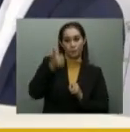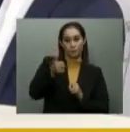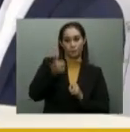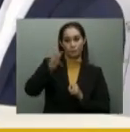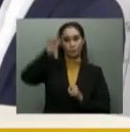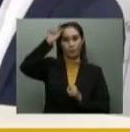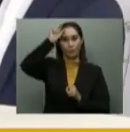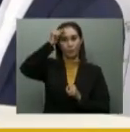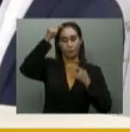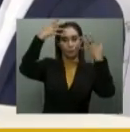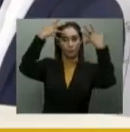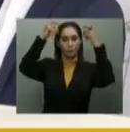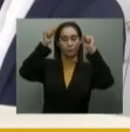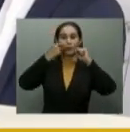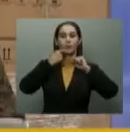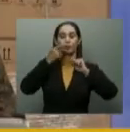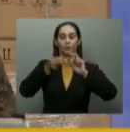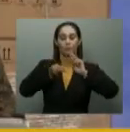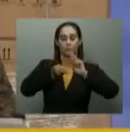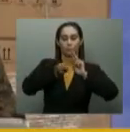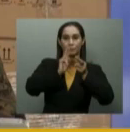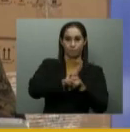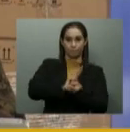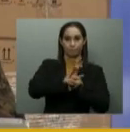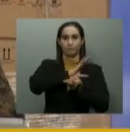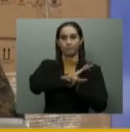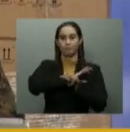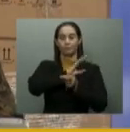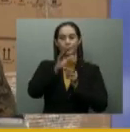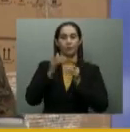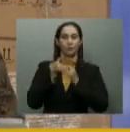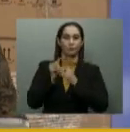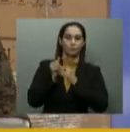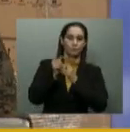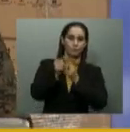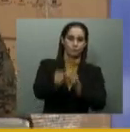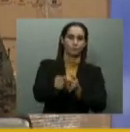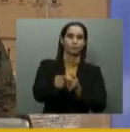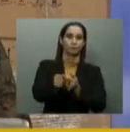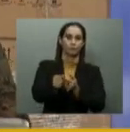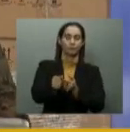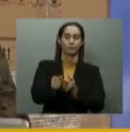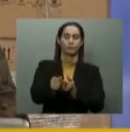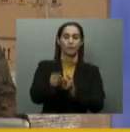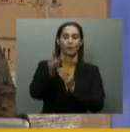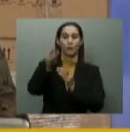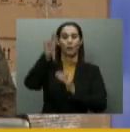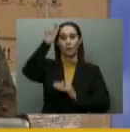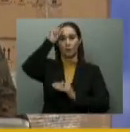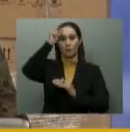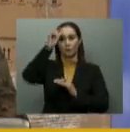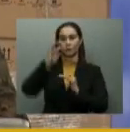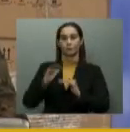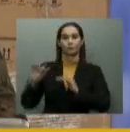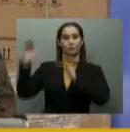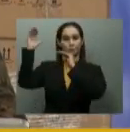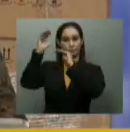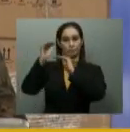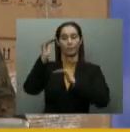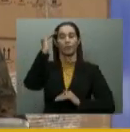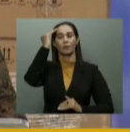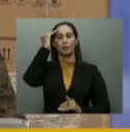uniformes se ha implementado en ciudades en países como méxico tal vez no con el resultado esperado que se